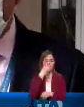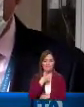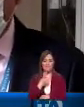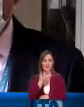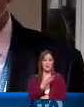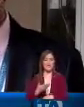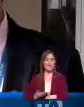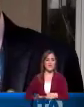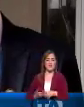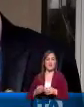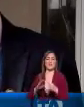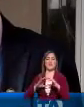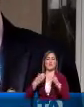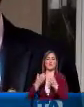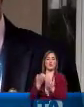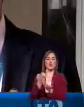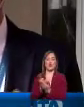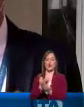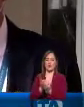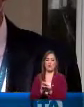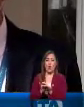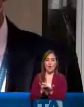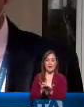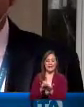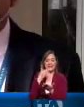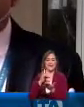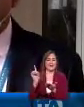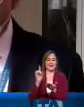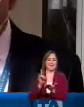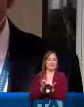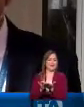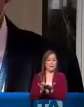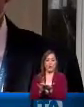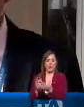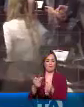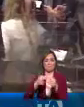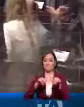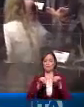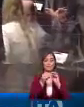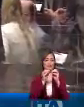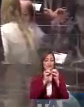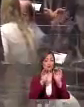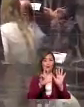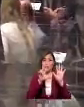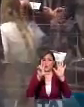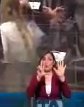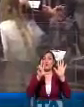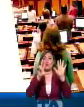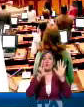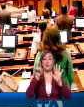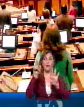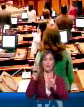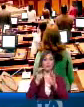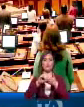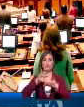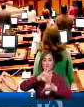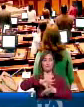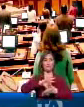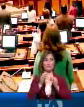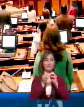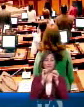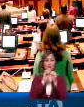había tomado el compañero coordinador nacional y la ha revocado. En este momento Mireya regresa a la fila de Pachacutic. Es así que las fuerzas en la asamblea están.